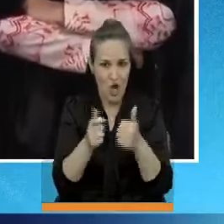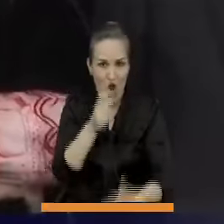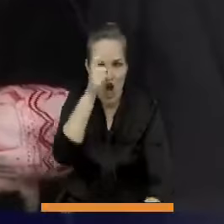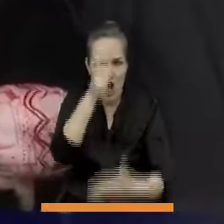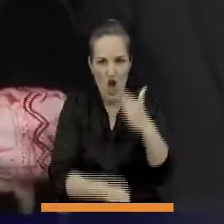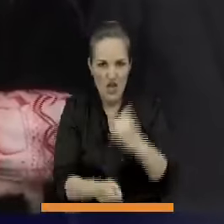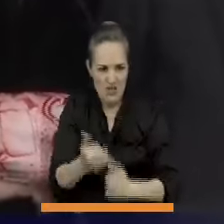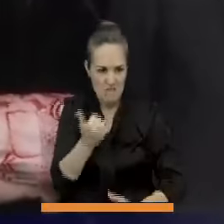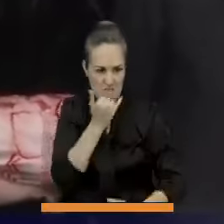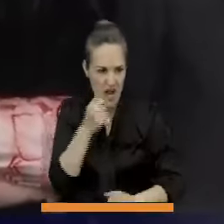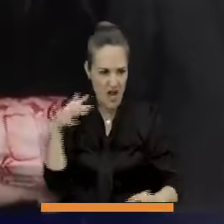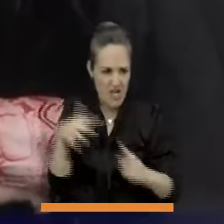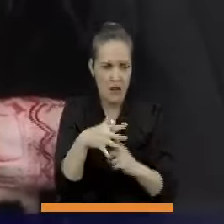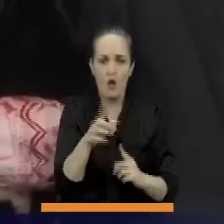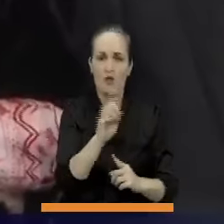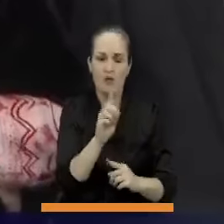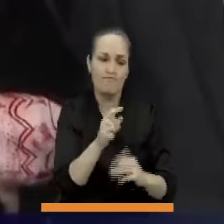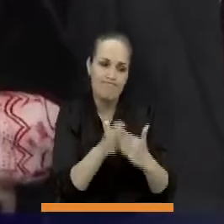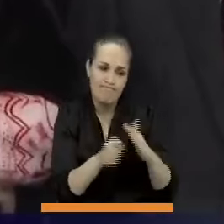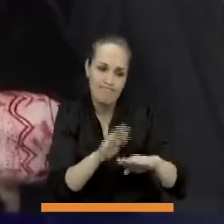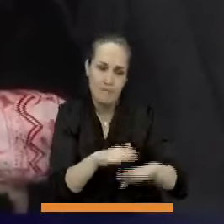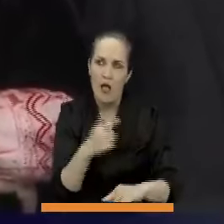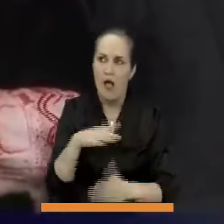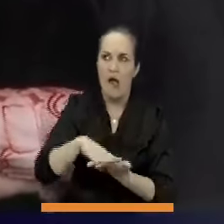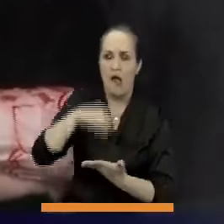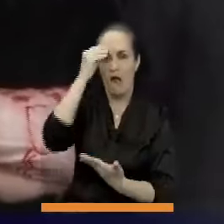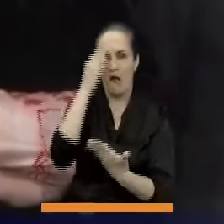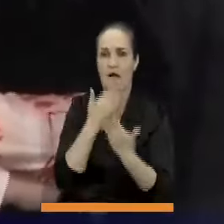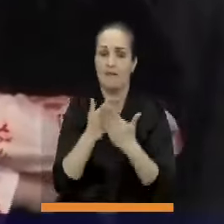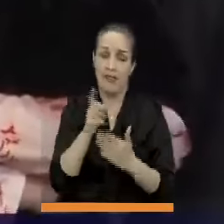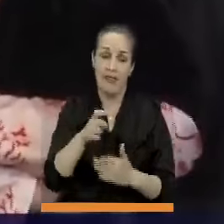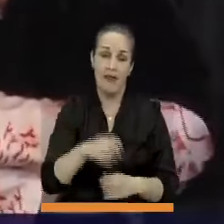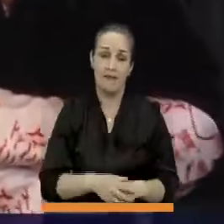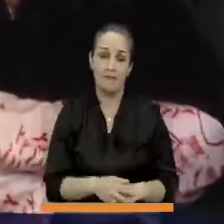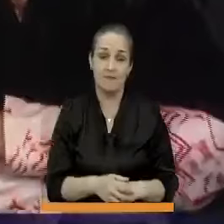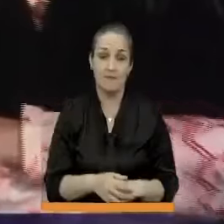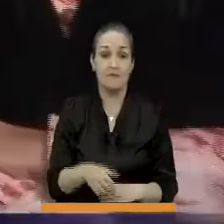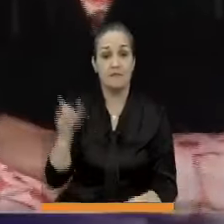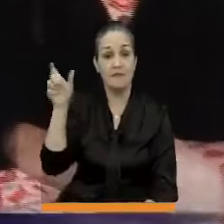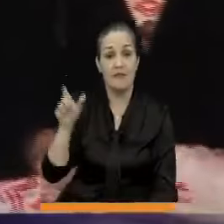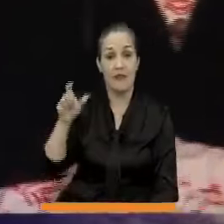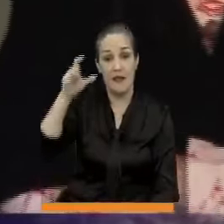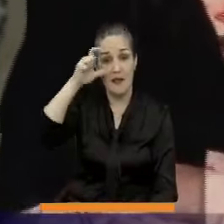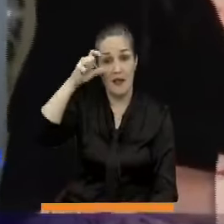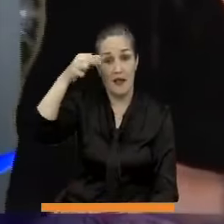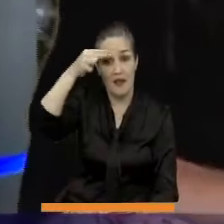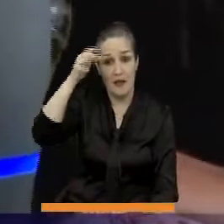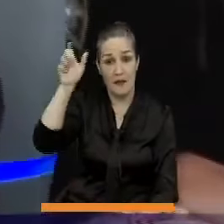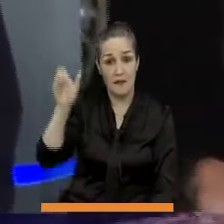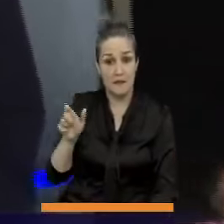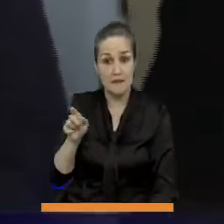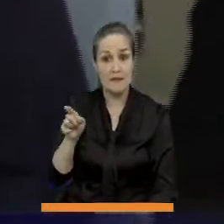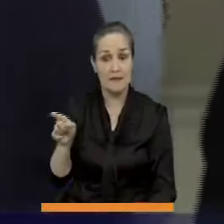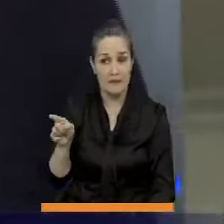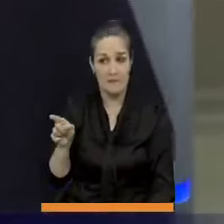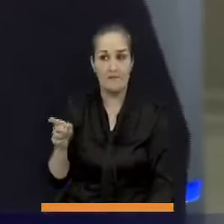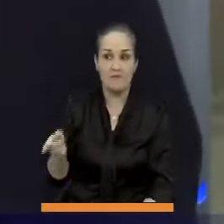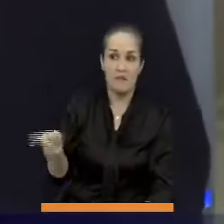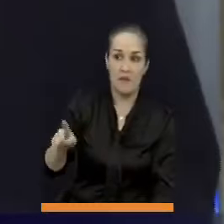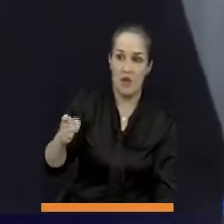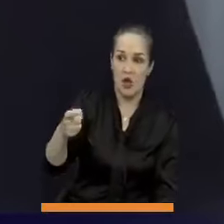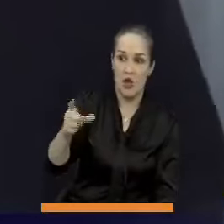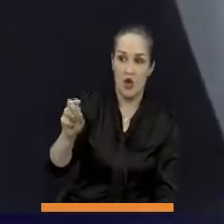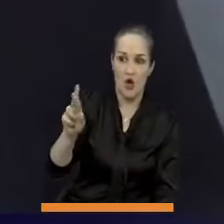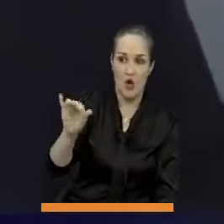de aprendizaje. Además de el gerente del Sistema de Medios Públicos, de Gloria Moreno,